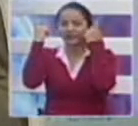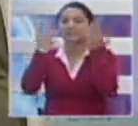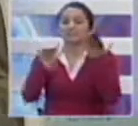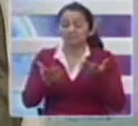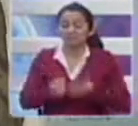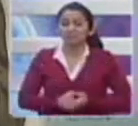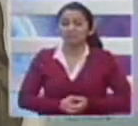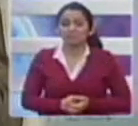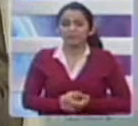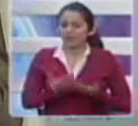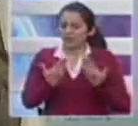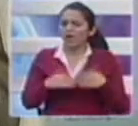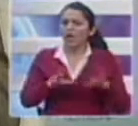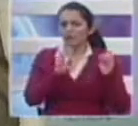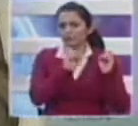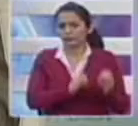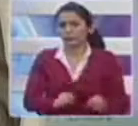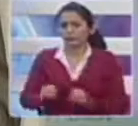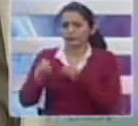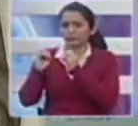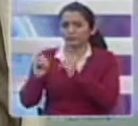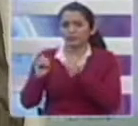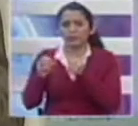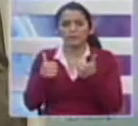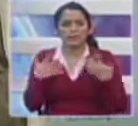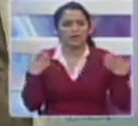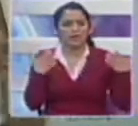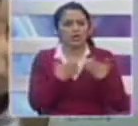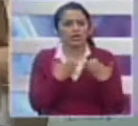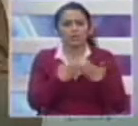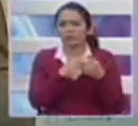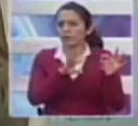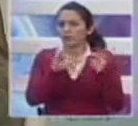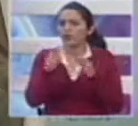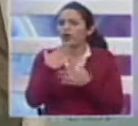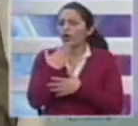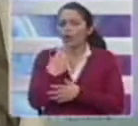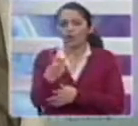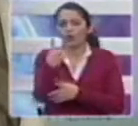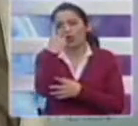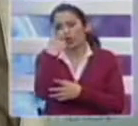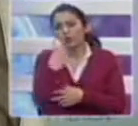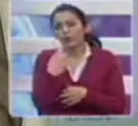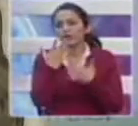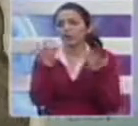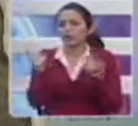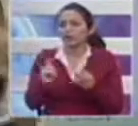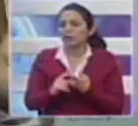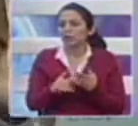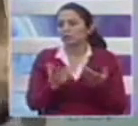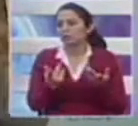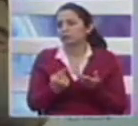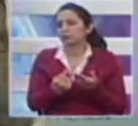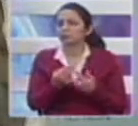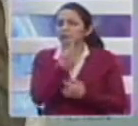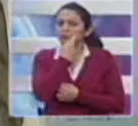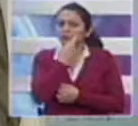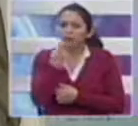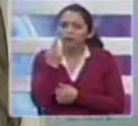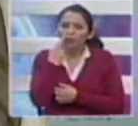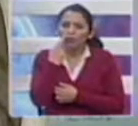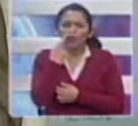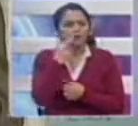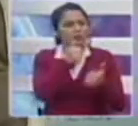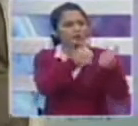la infraestructura necesaria a nivel de equipamientos hoteleros, a nivel de equipamientos de alojamientos y también de restaurantes, de